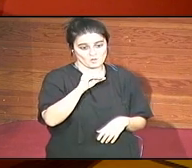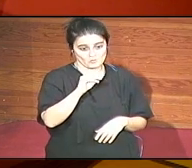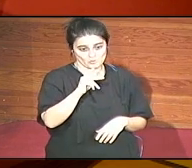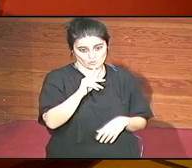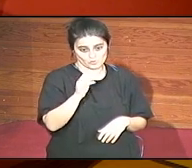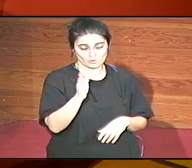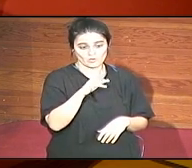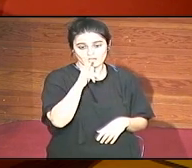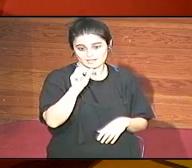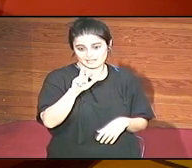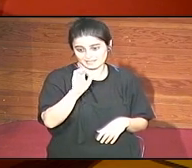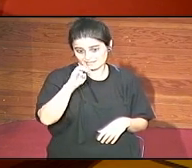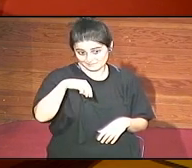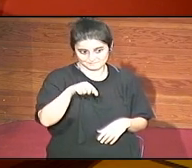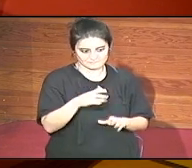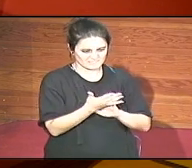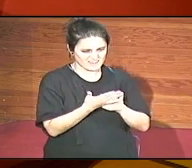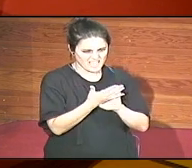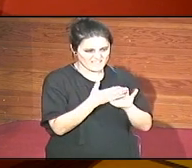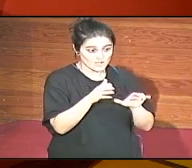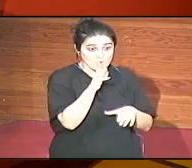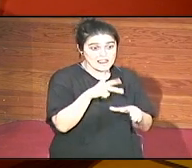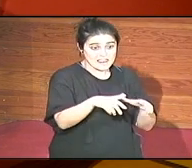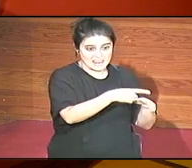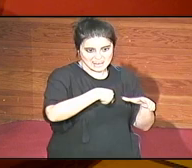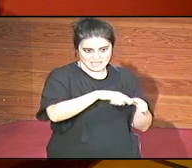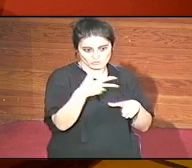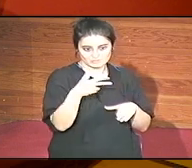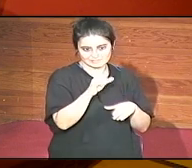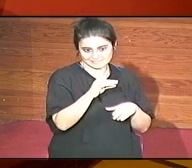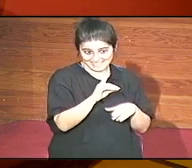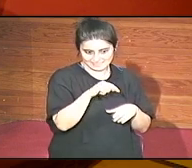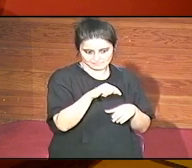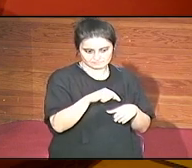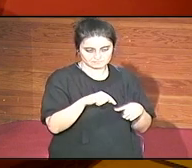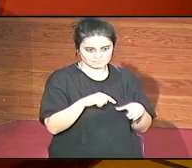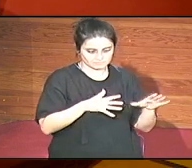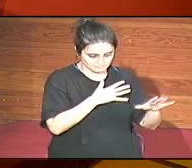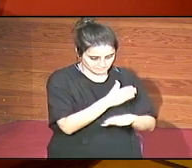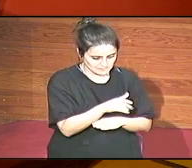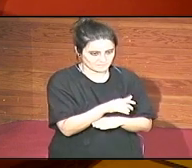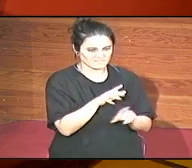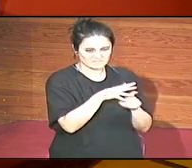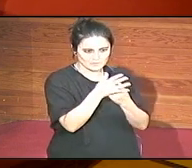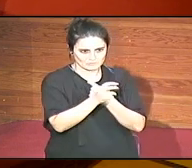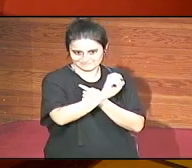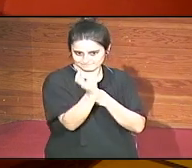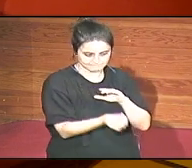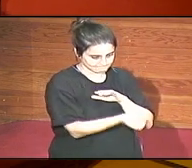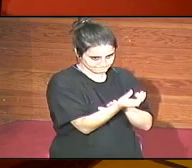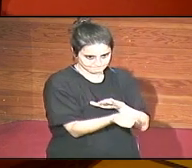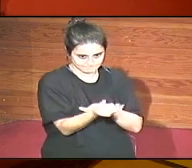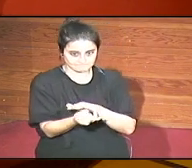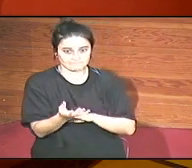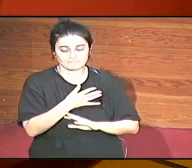llegando a esta zona del lago chad que comentaba antes no se dieron varias circunstancias en la cuestión de que